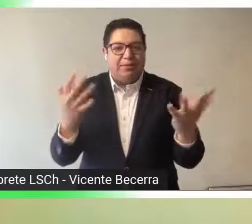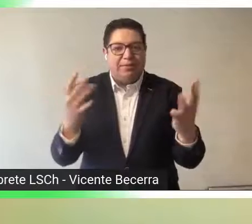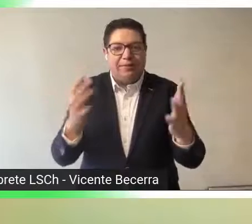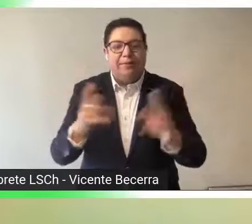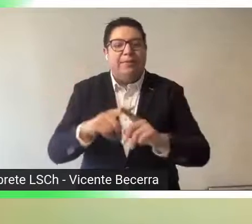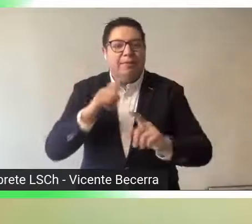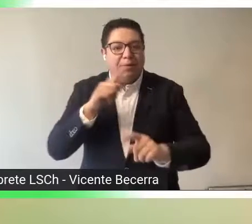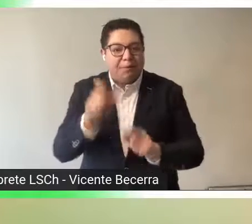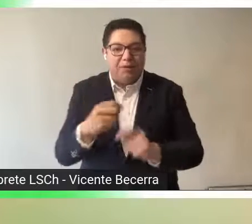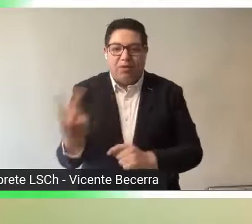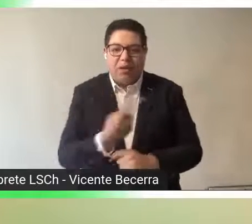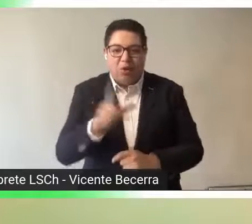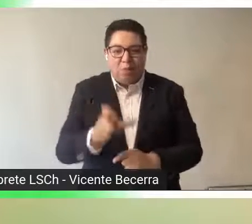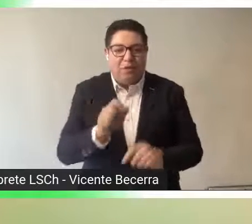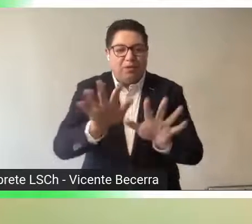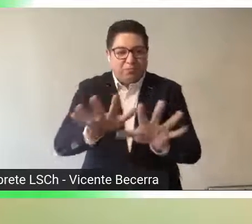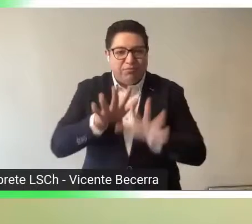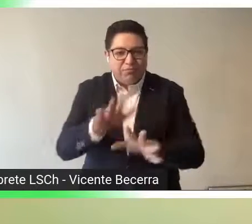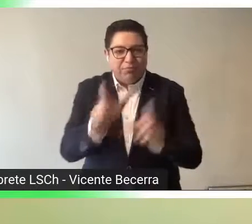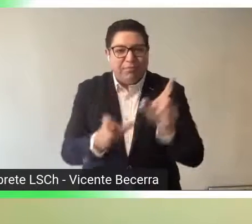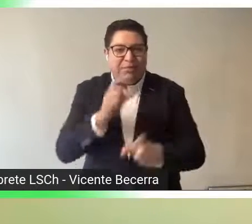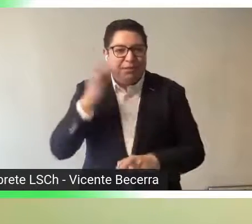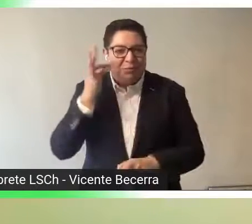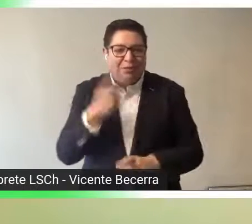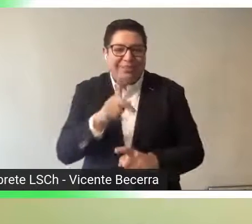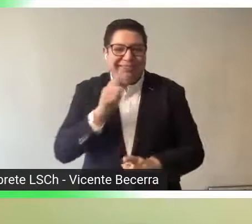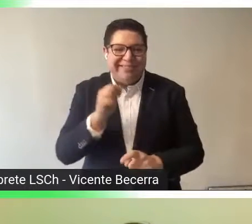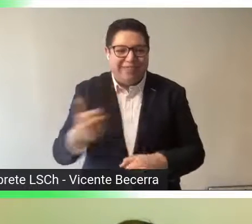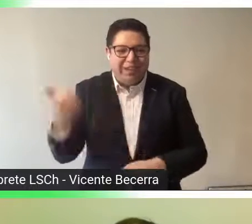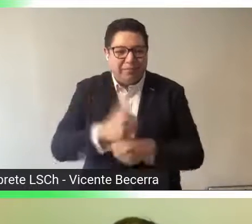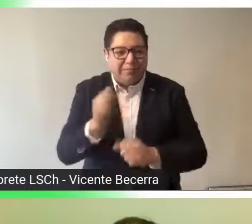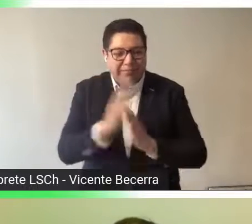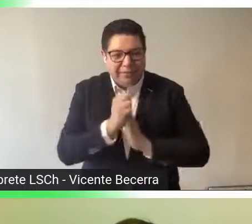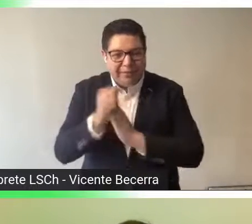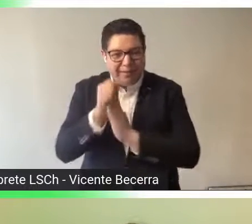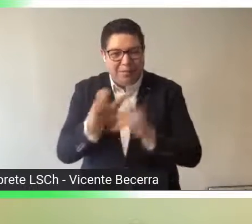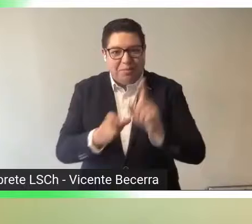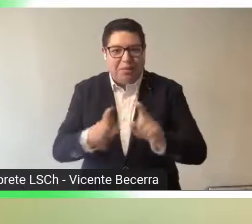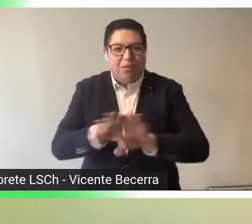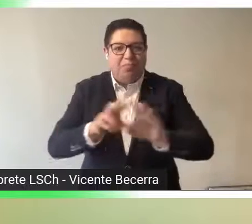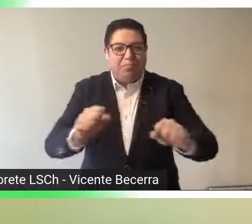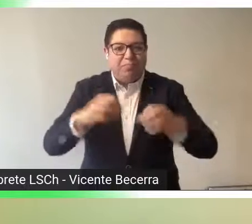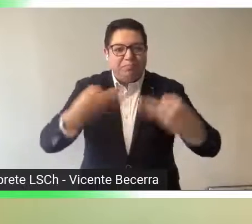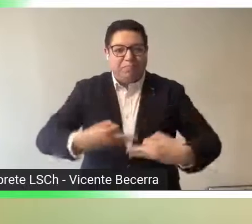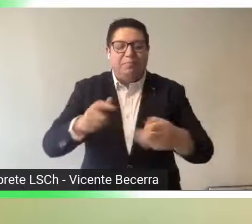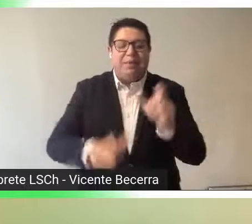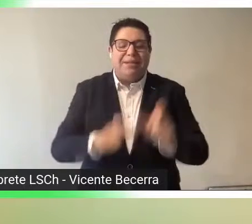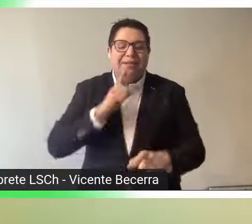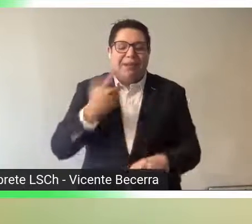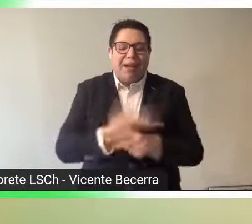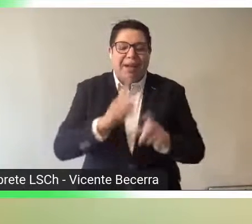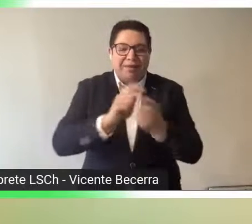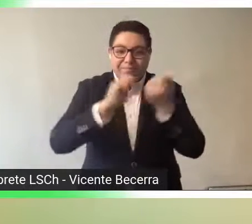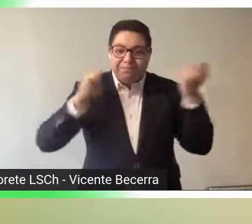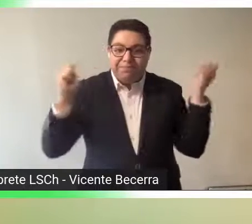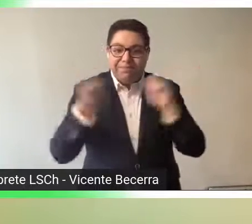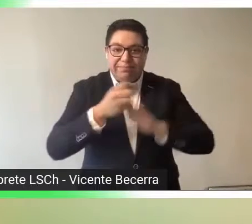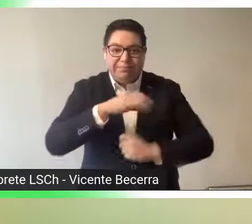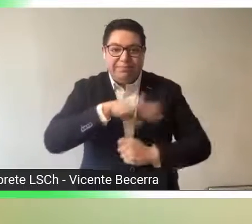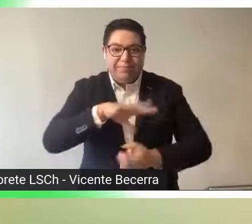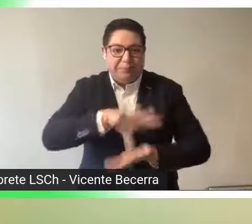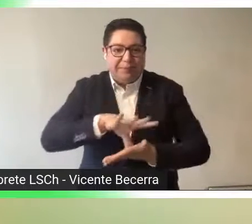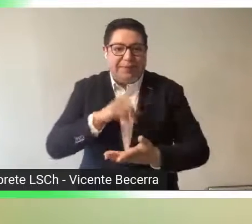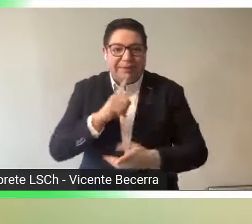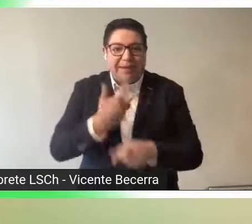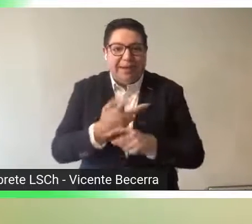acá, dos tremendas mujeres, dos tremendas líderes, comprometidas con lo público, comprometidas con la transformación del Estado y con el